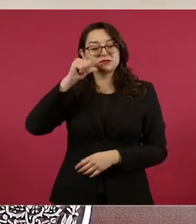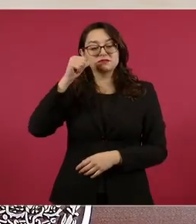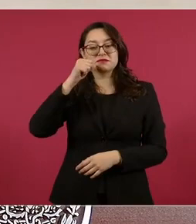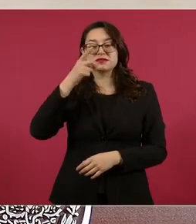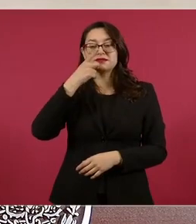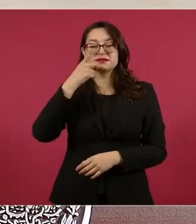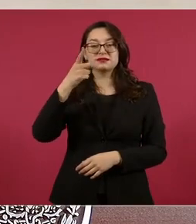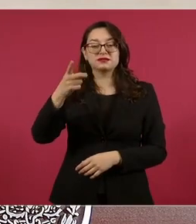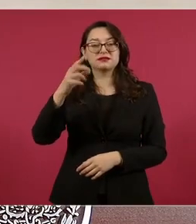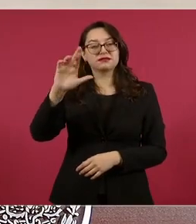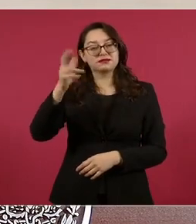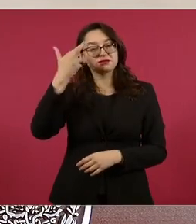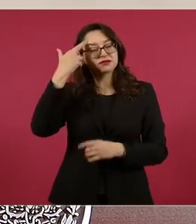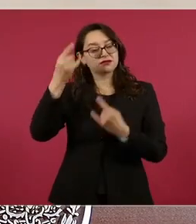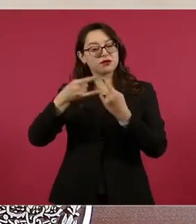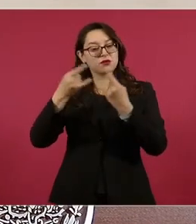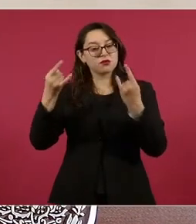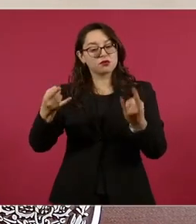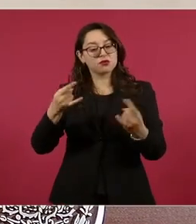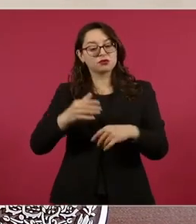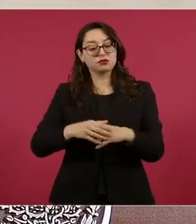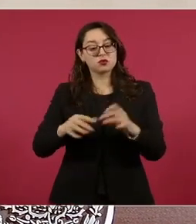exista no